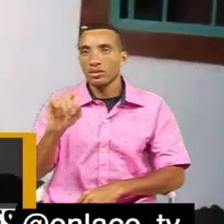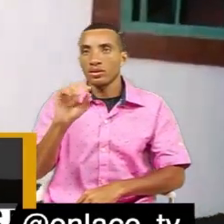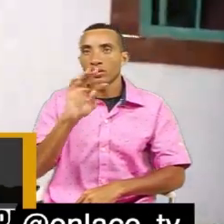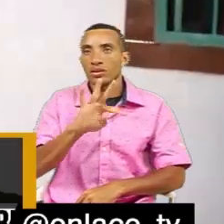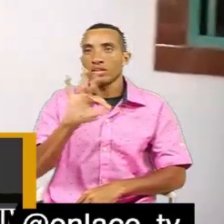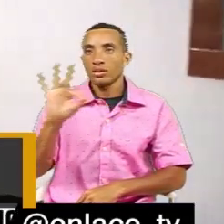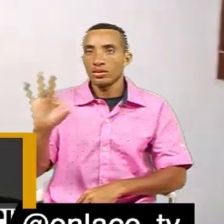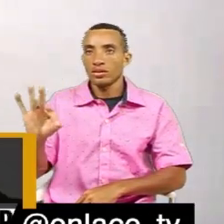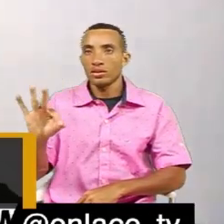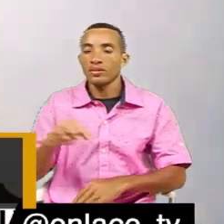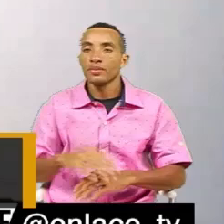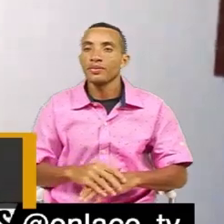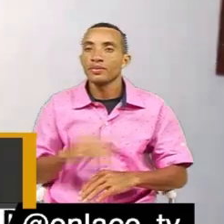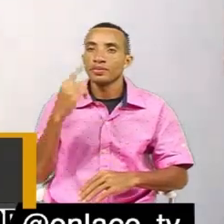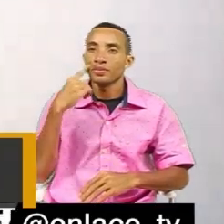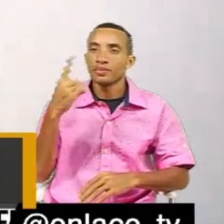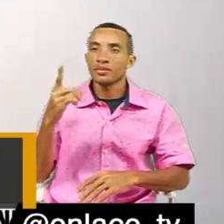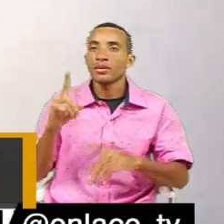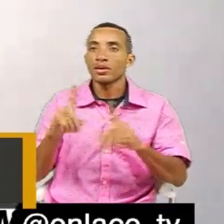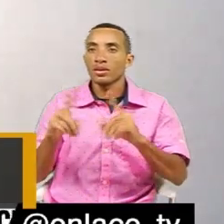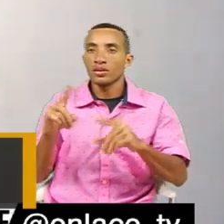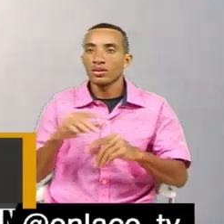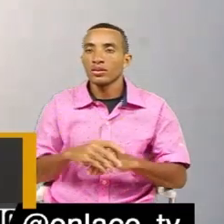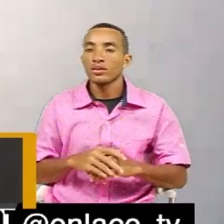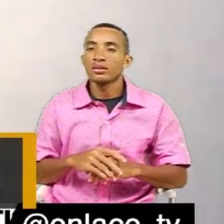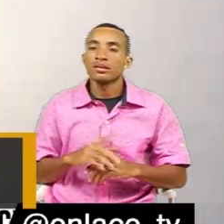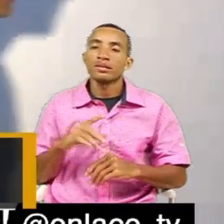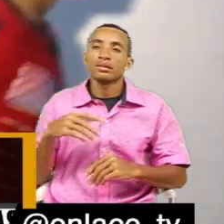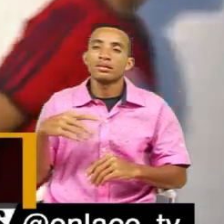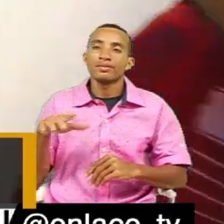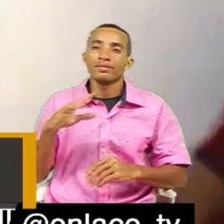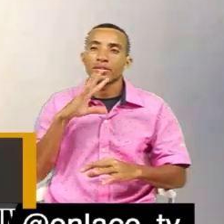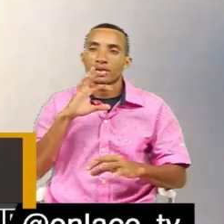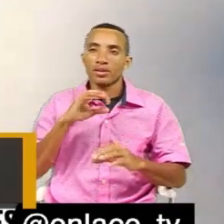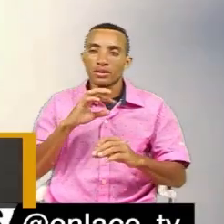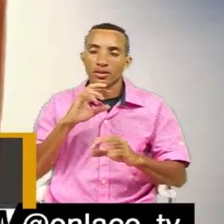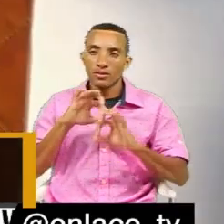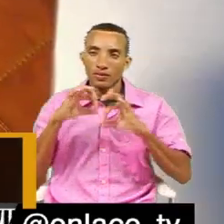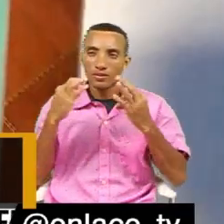porque aquí pues aún se encuentra consternada la familia y